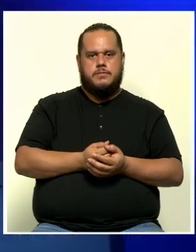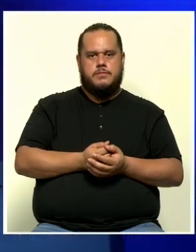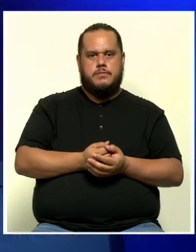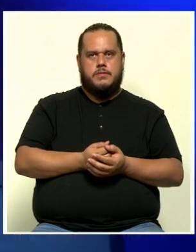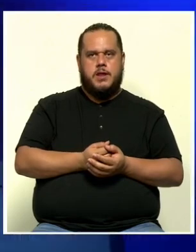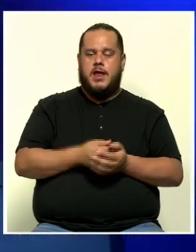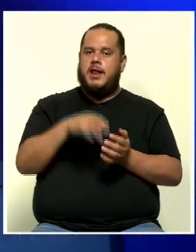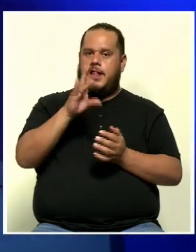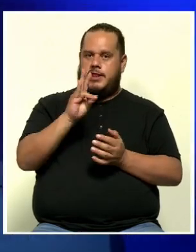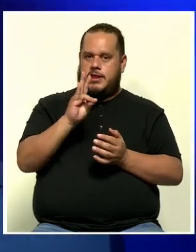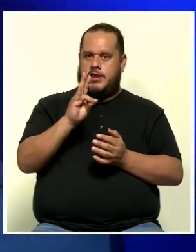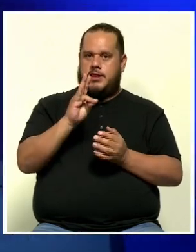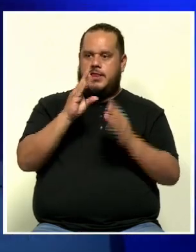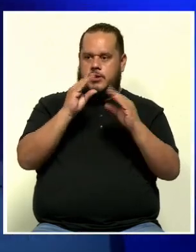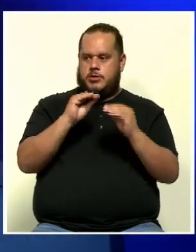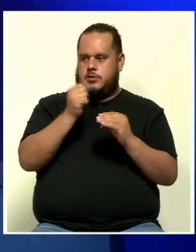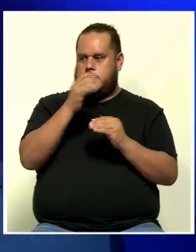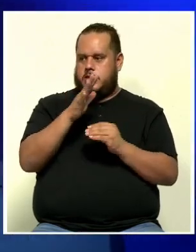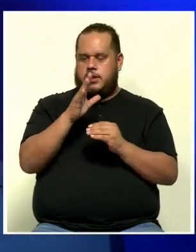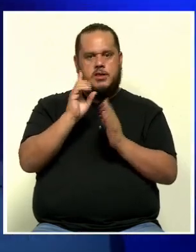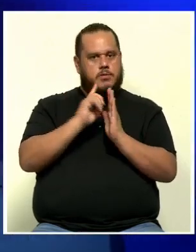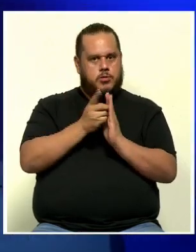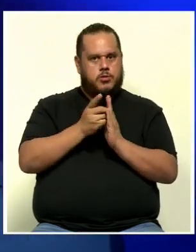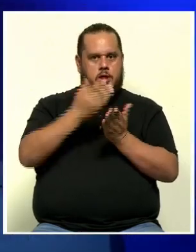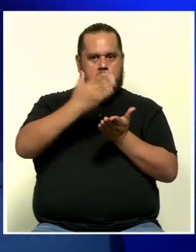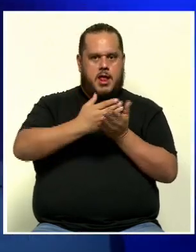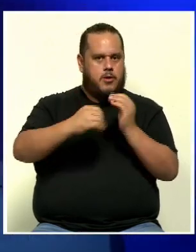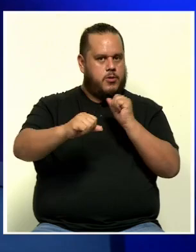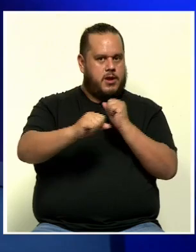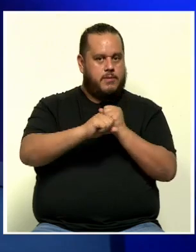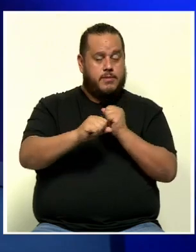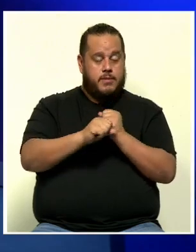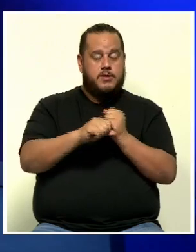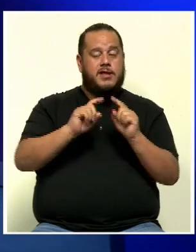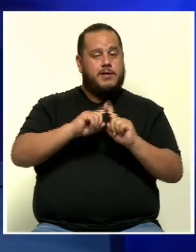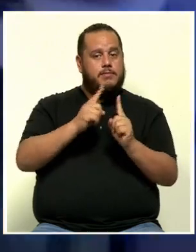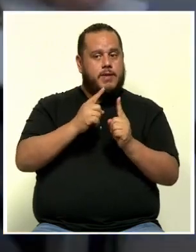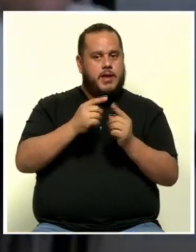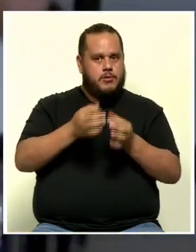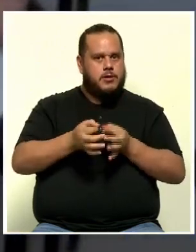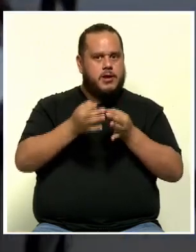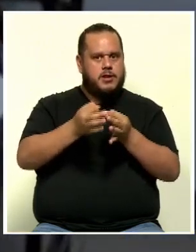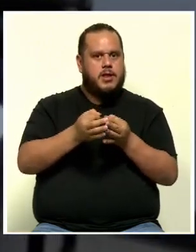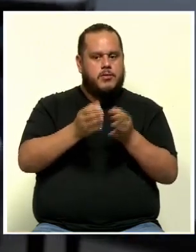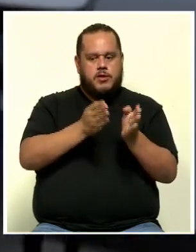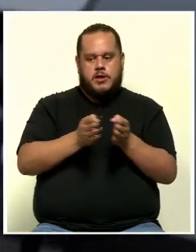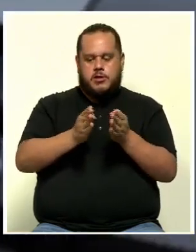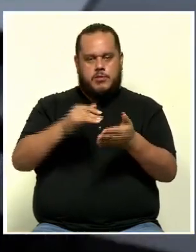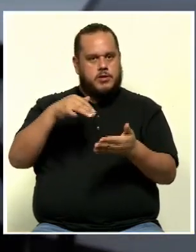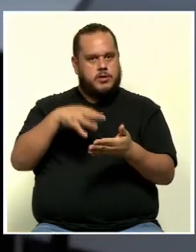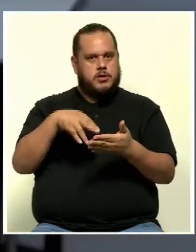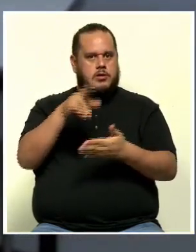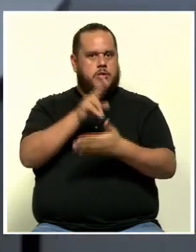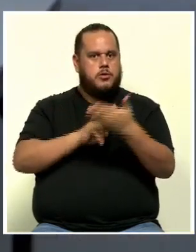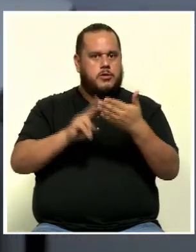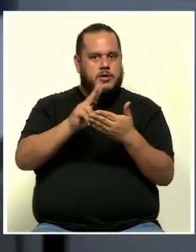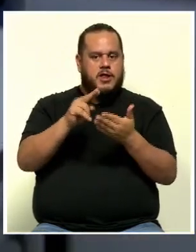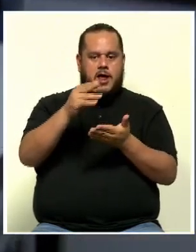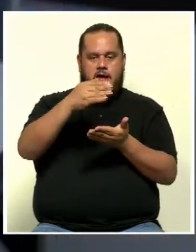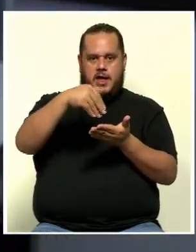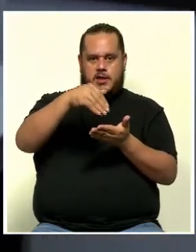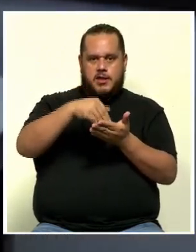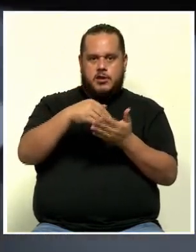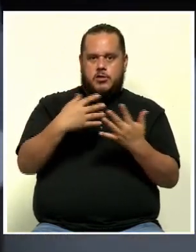Son las 7 de la noche con 15 minutos. Vamos a hacer nuestra primera pausa comercial, pero le adelantamos que los planes de estudio universitarios en centros